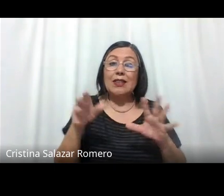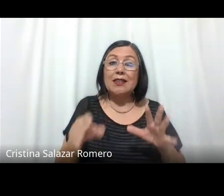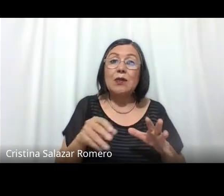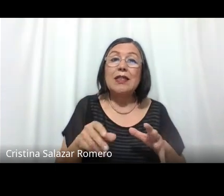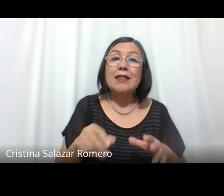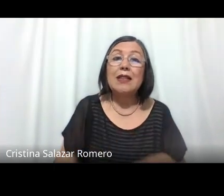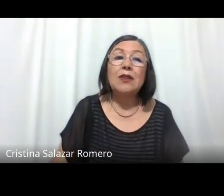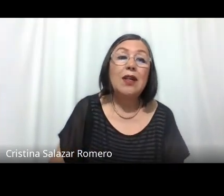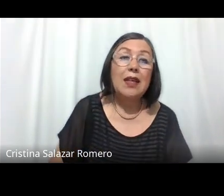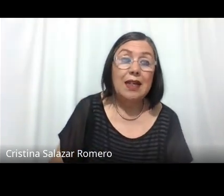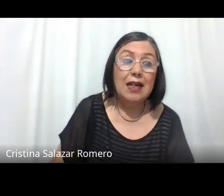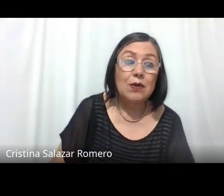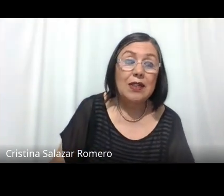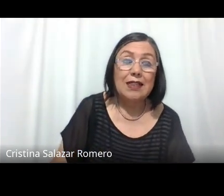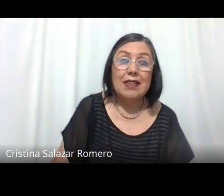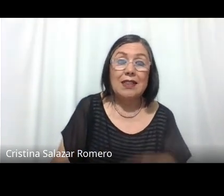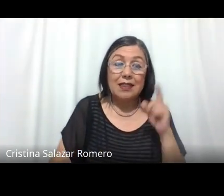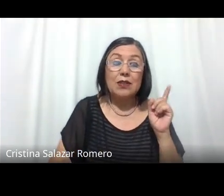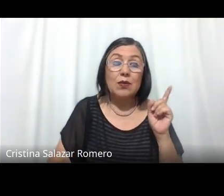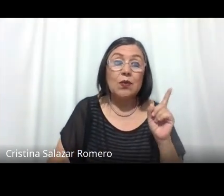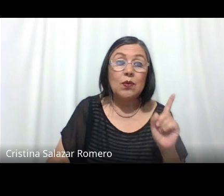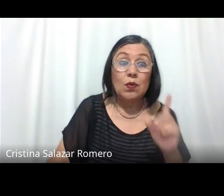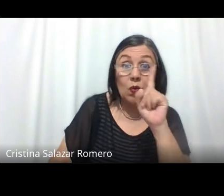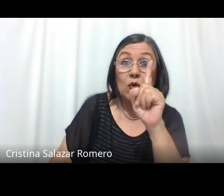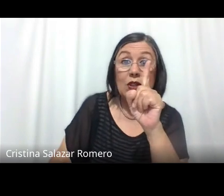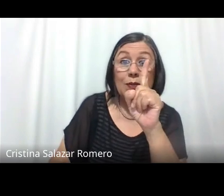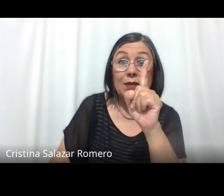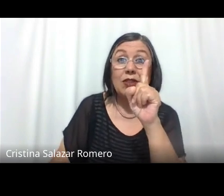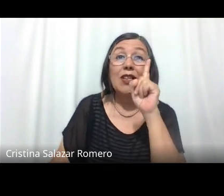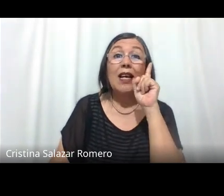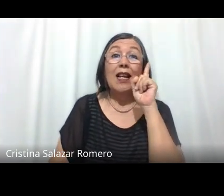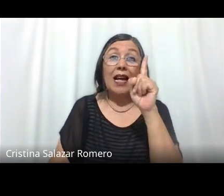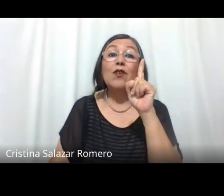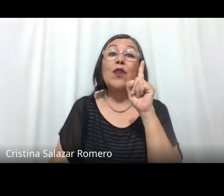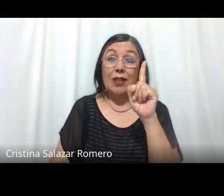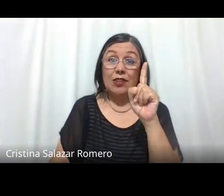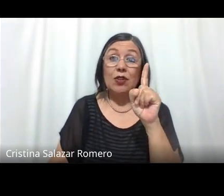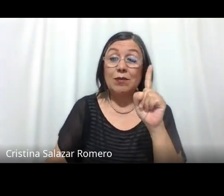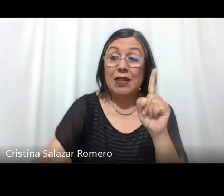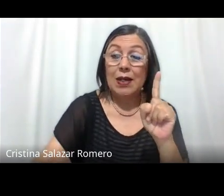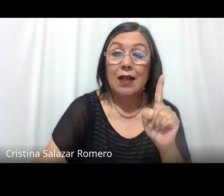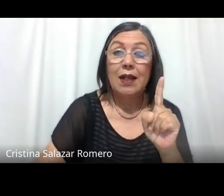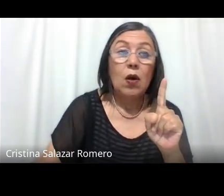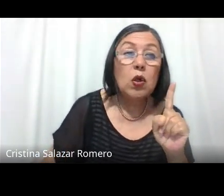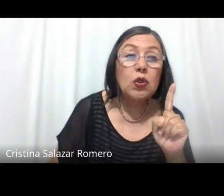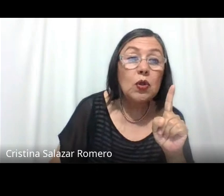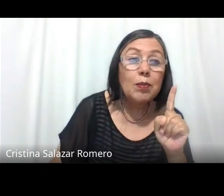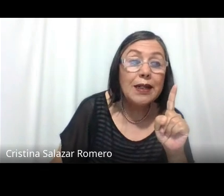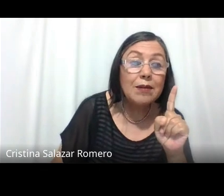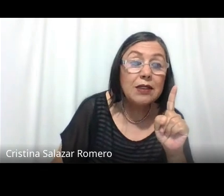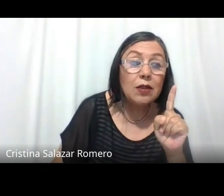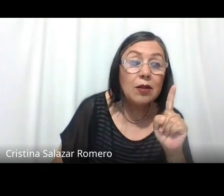configuración que se está utilizando en cada una de las señas. Ese es uno de los parámetros, la configuración manual.